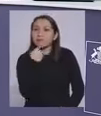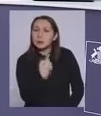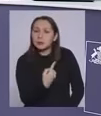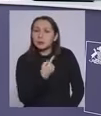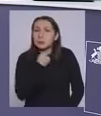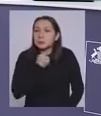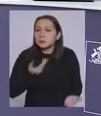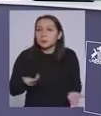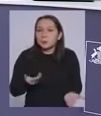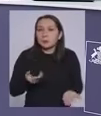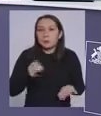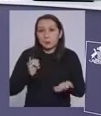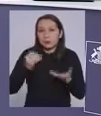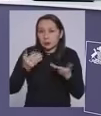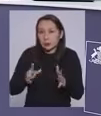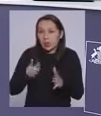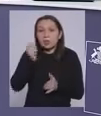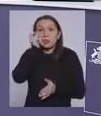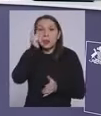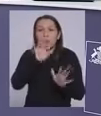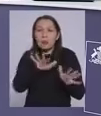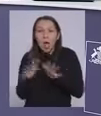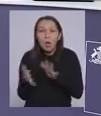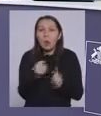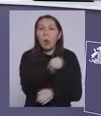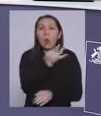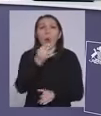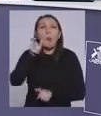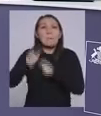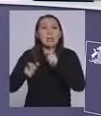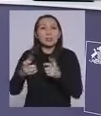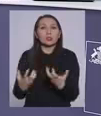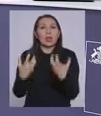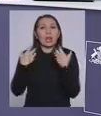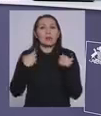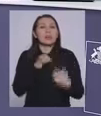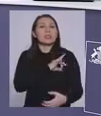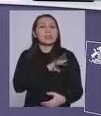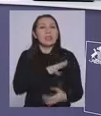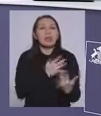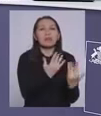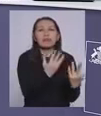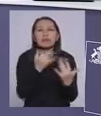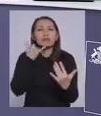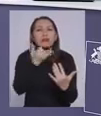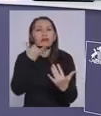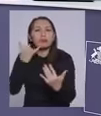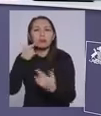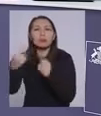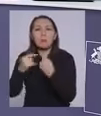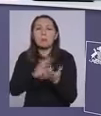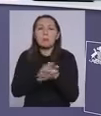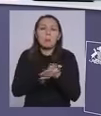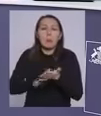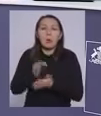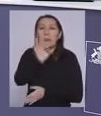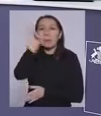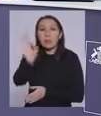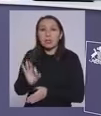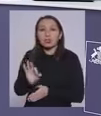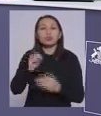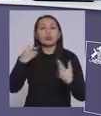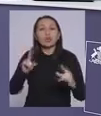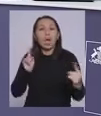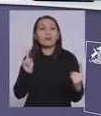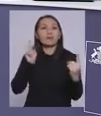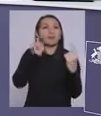si ya tienen un número estimado de cuántos trazadores hay en Chile. ¿Cuál es el porcentaje, por ejemplo, de personas